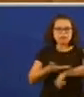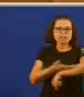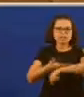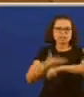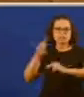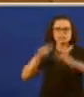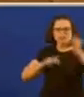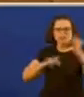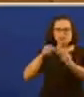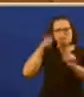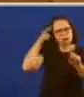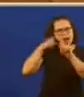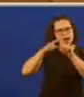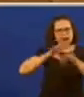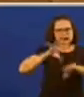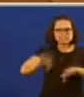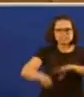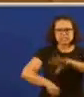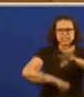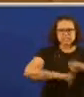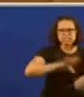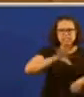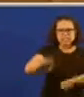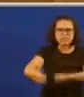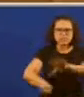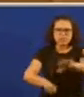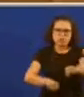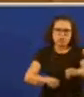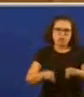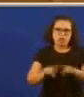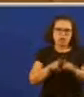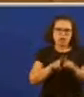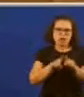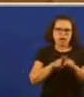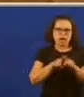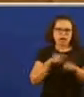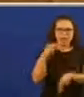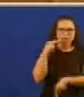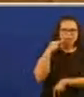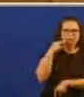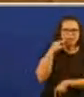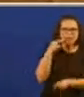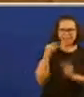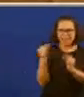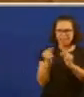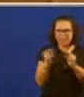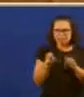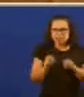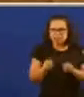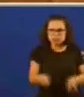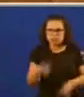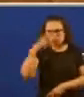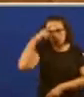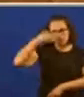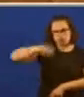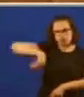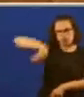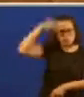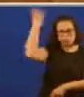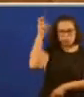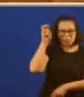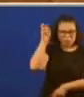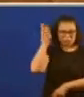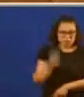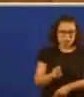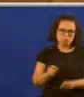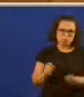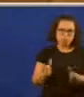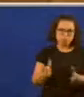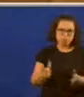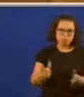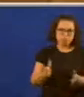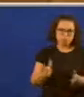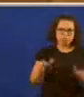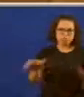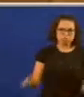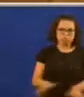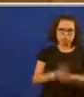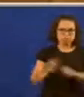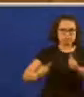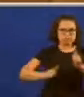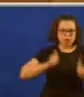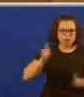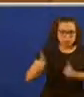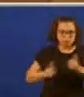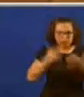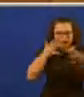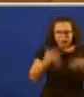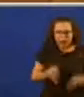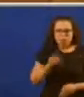depredación unha ley cobarde improvisadas en diálogo máis propia dunha república bananeira que dun país moderno